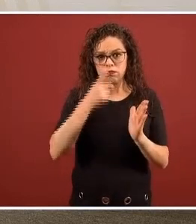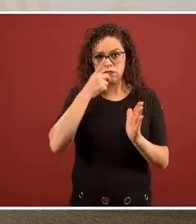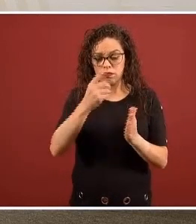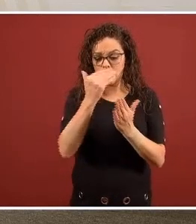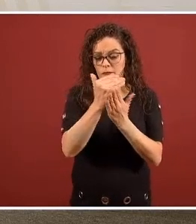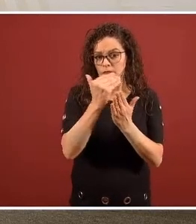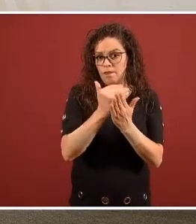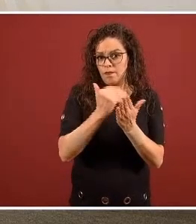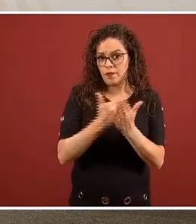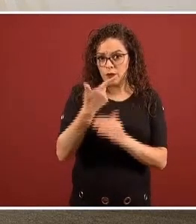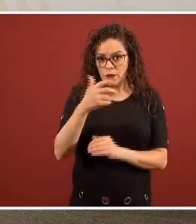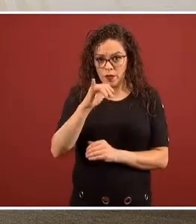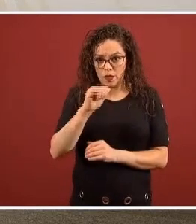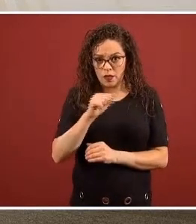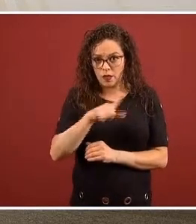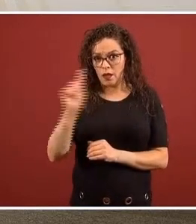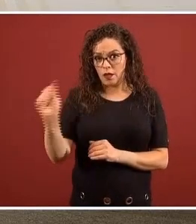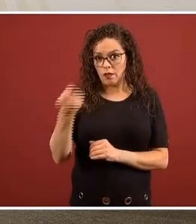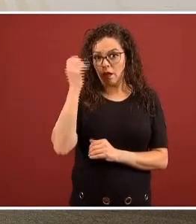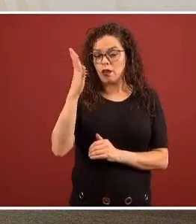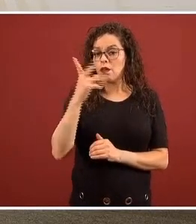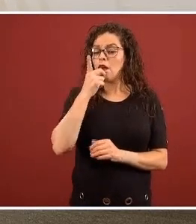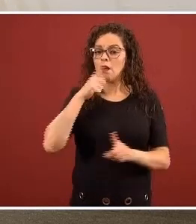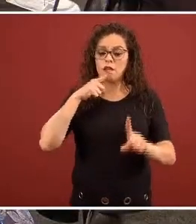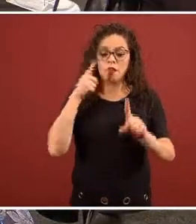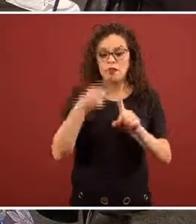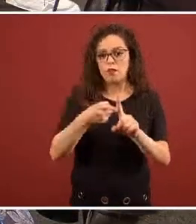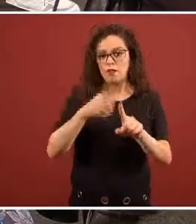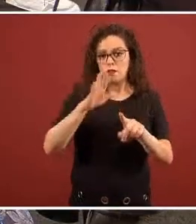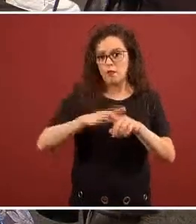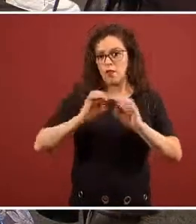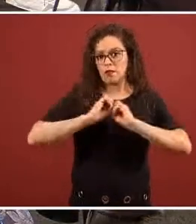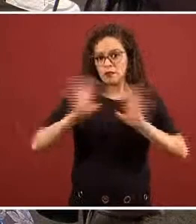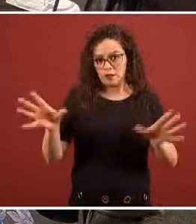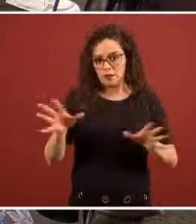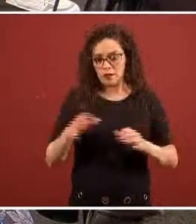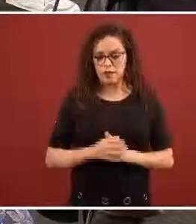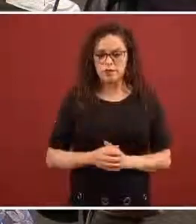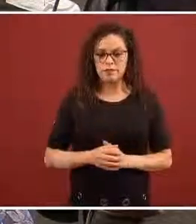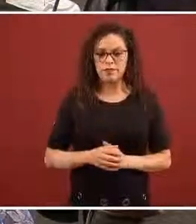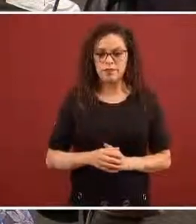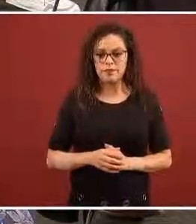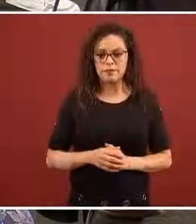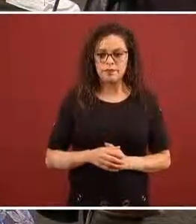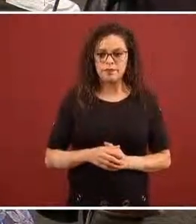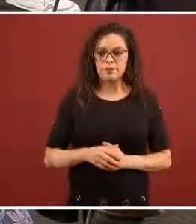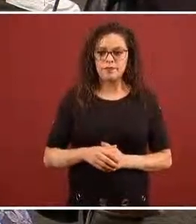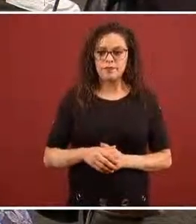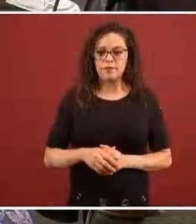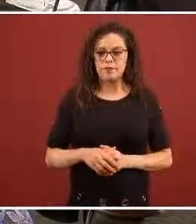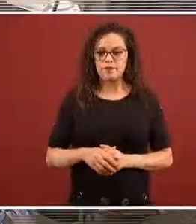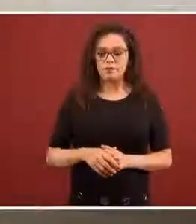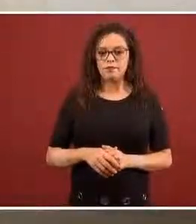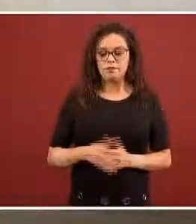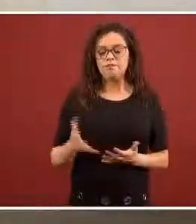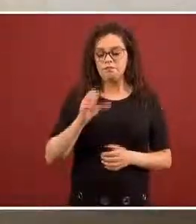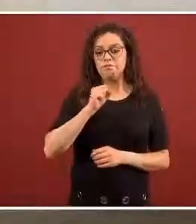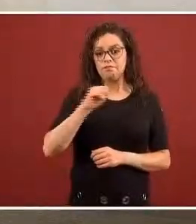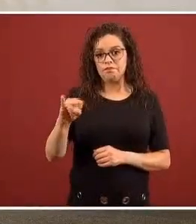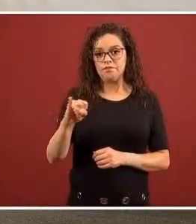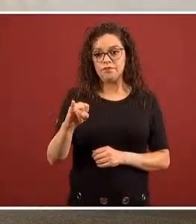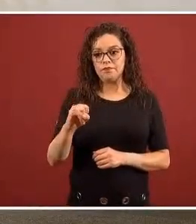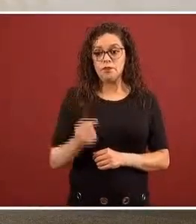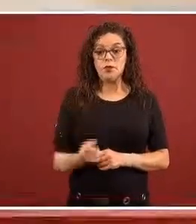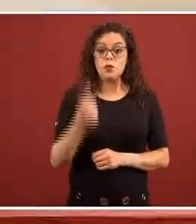en los lineamientos, los hemos enfatizado. Se procede, efectivamente, sí, excepto las personas